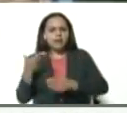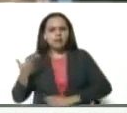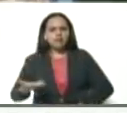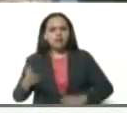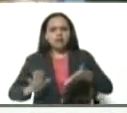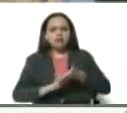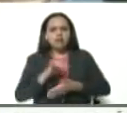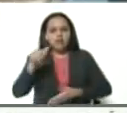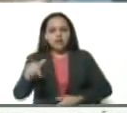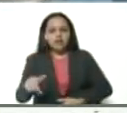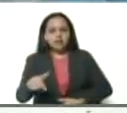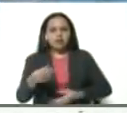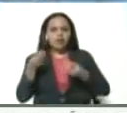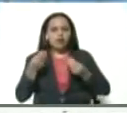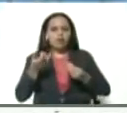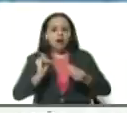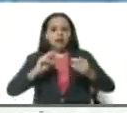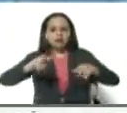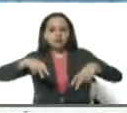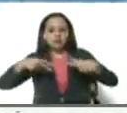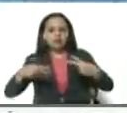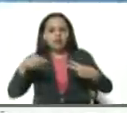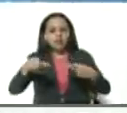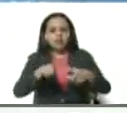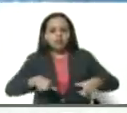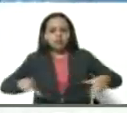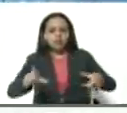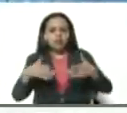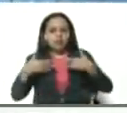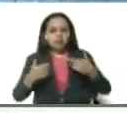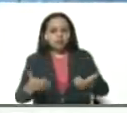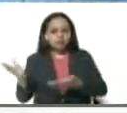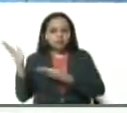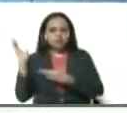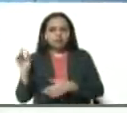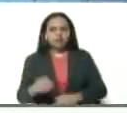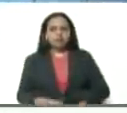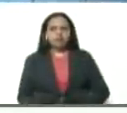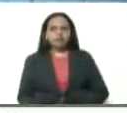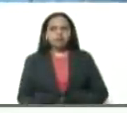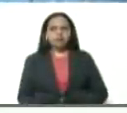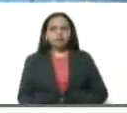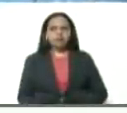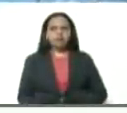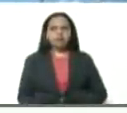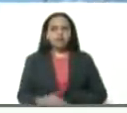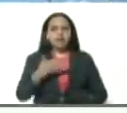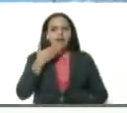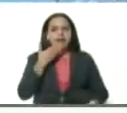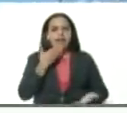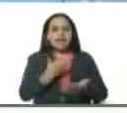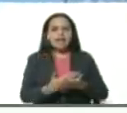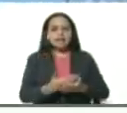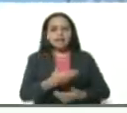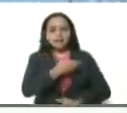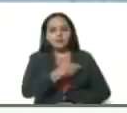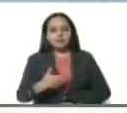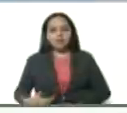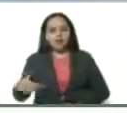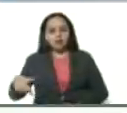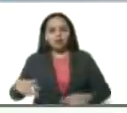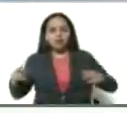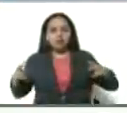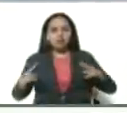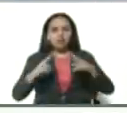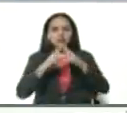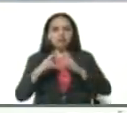importante de todo lo que ha sido la rehabilitación de este centro de salud. Doctora. Gracias, ciudadano presidente. Nos encontramos aquí